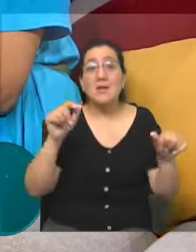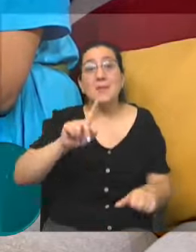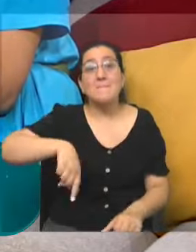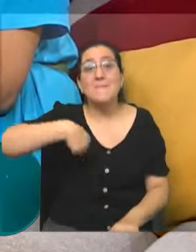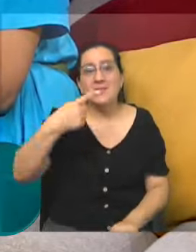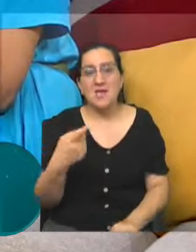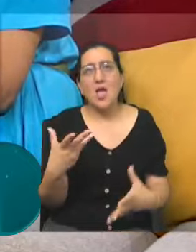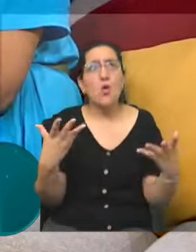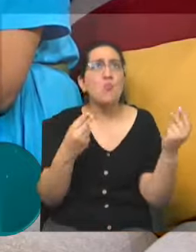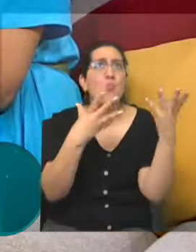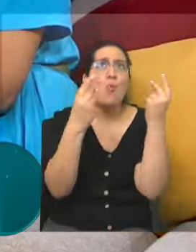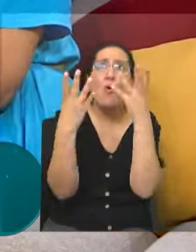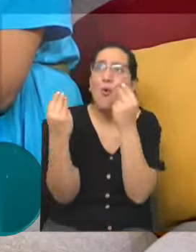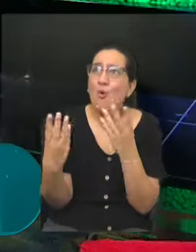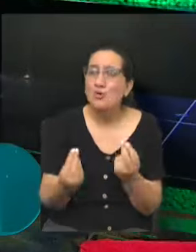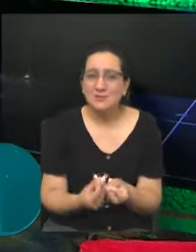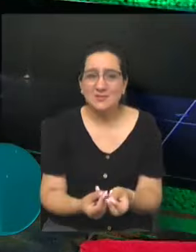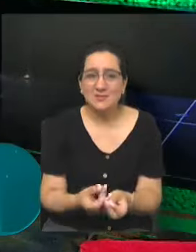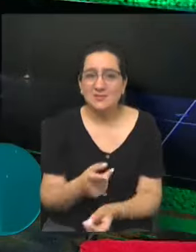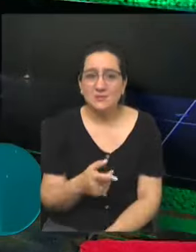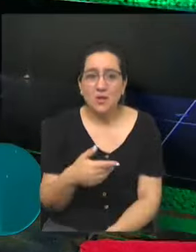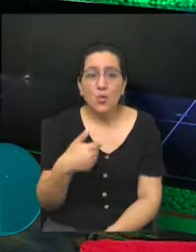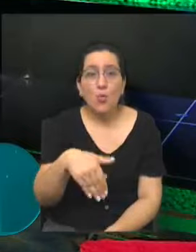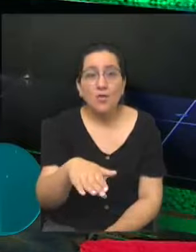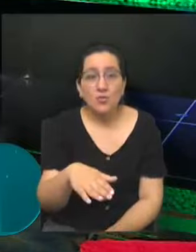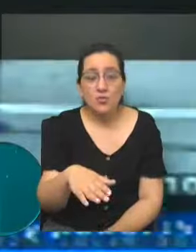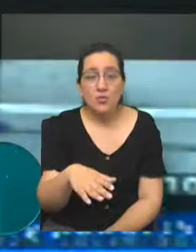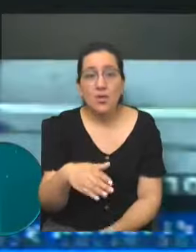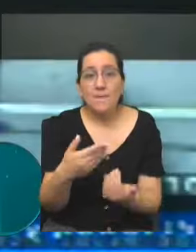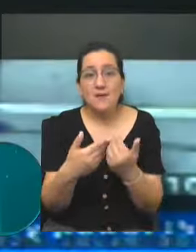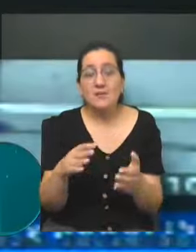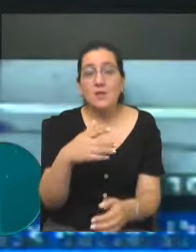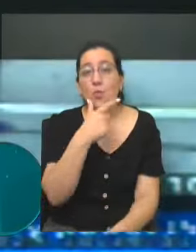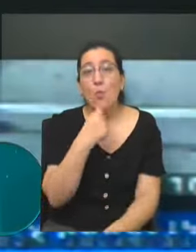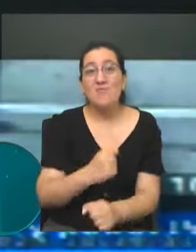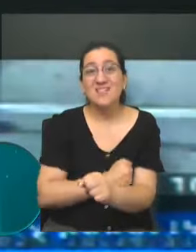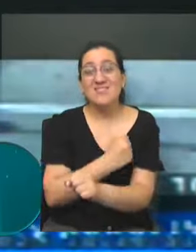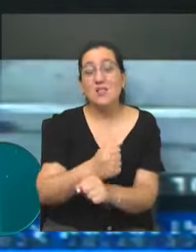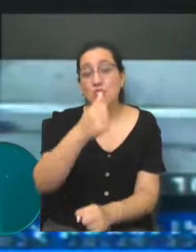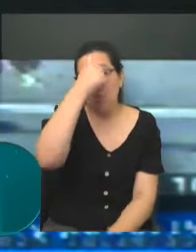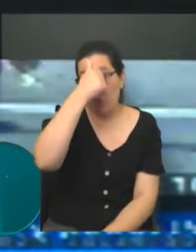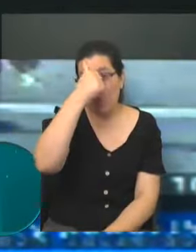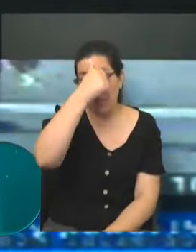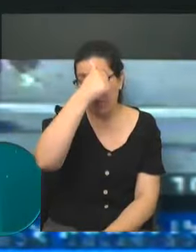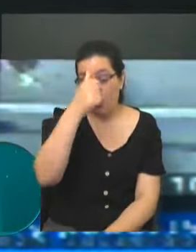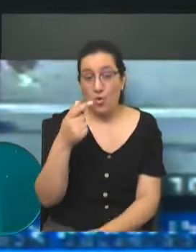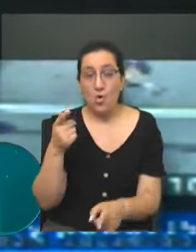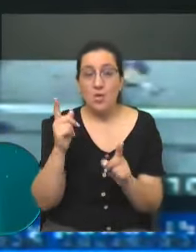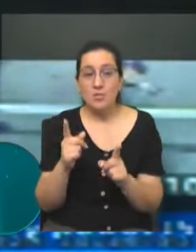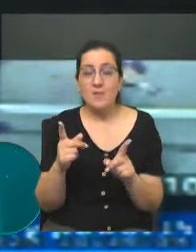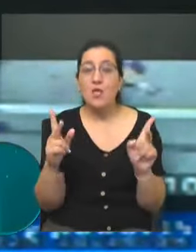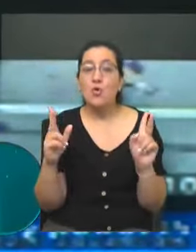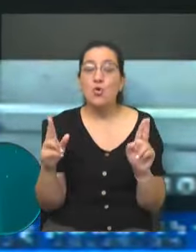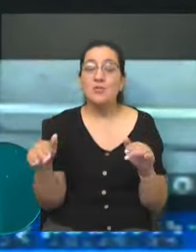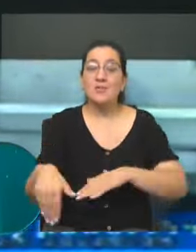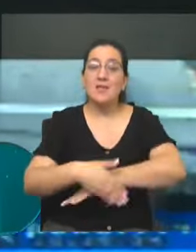porque son impresionantes. ¿Eso es cuándo? Eso es a partir del jueves al domingo. Bien. Y por esto también va a haber un corte de